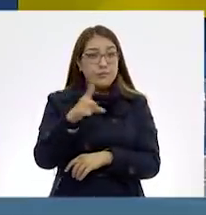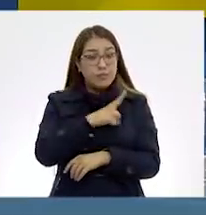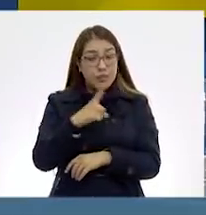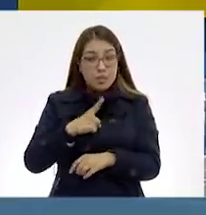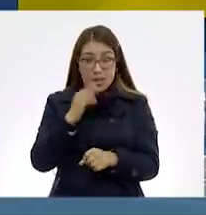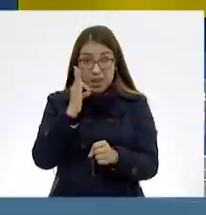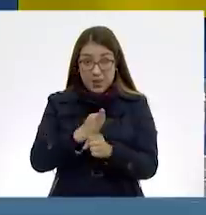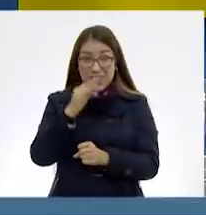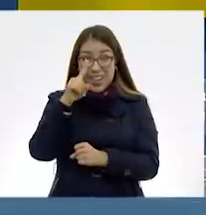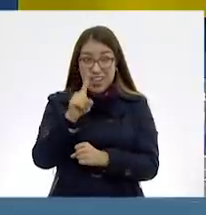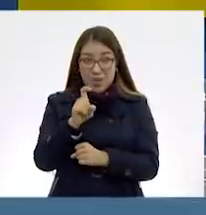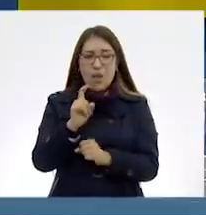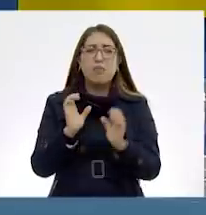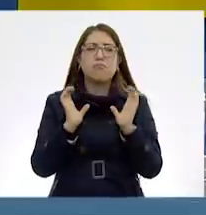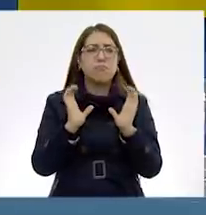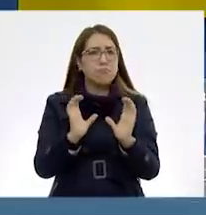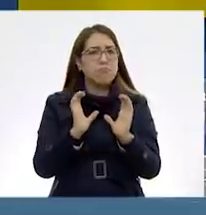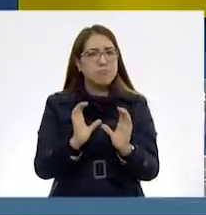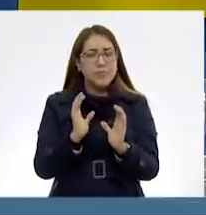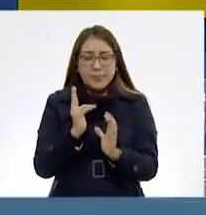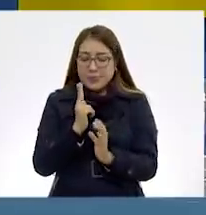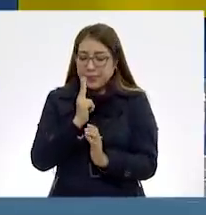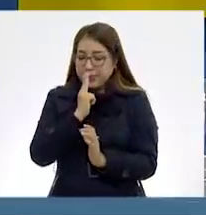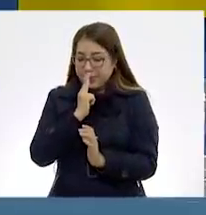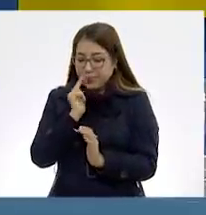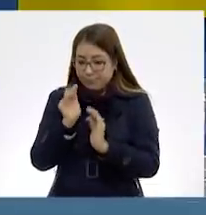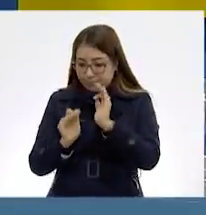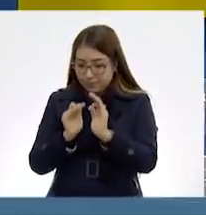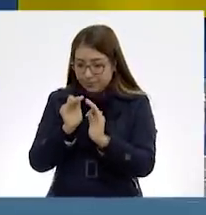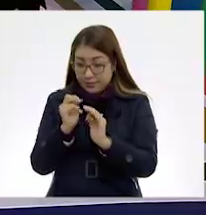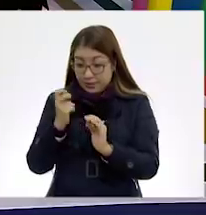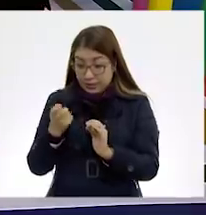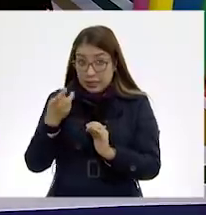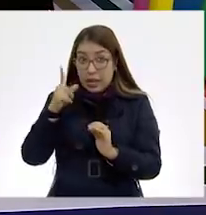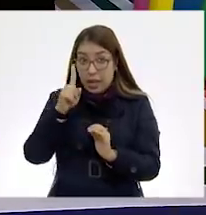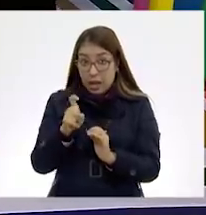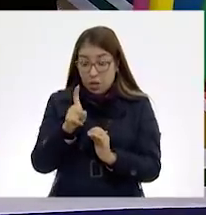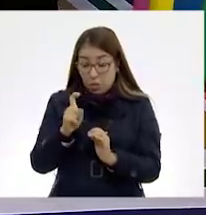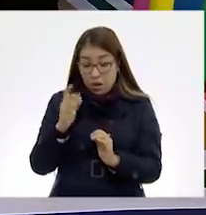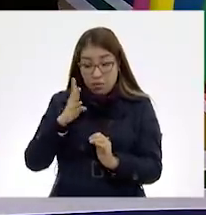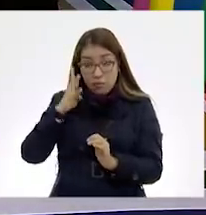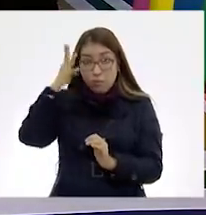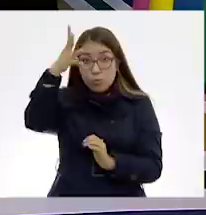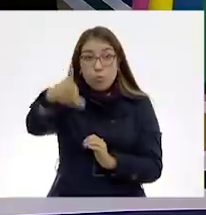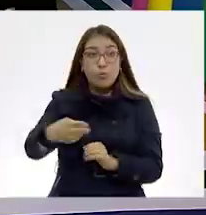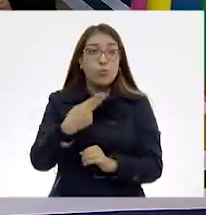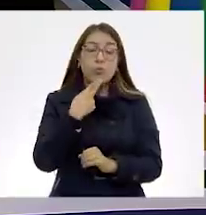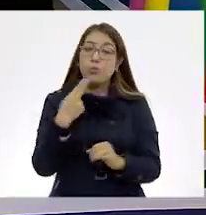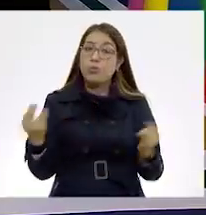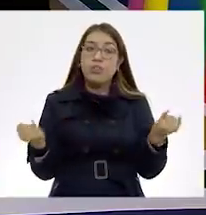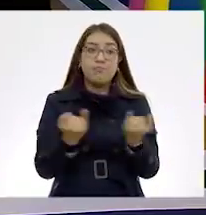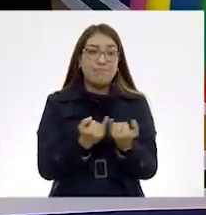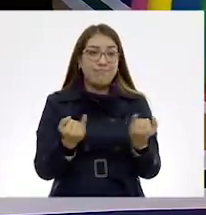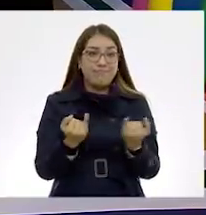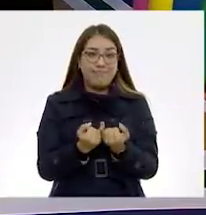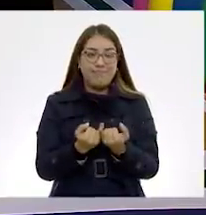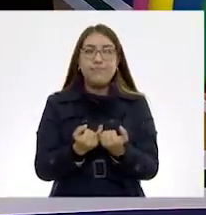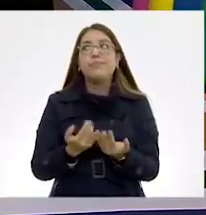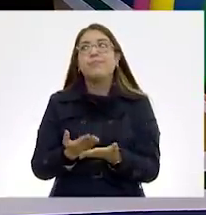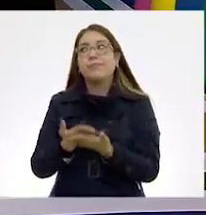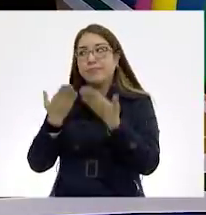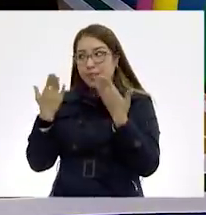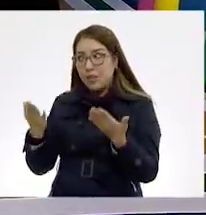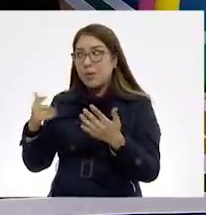ya tenemos, ya que de ella depende nuestro presente y nuestro futuro. Muy bien. Ahora me